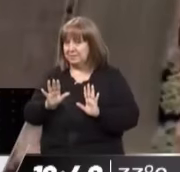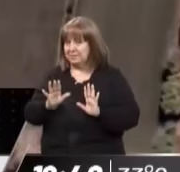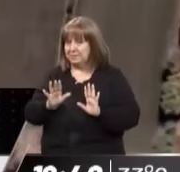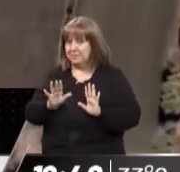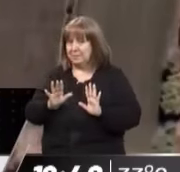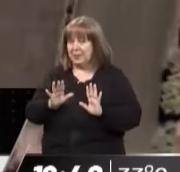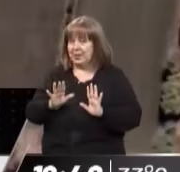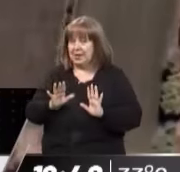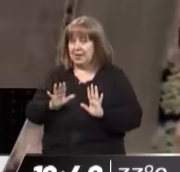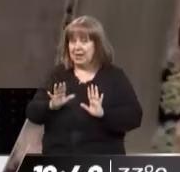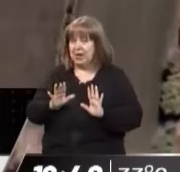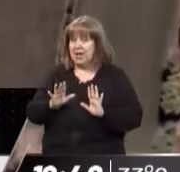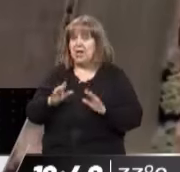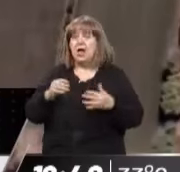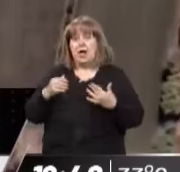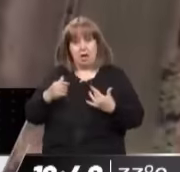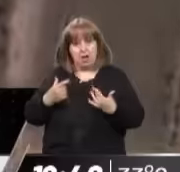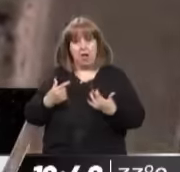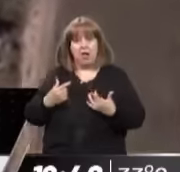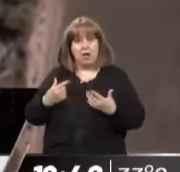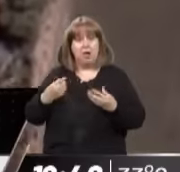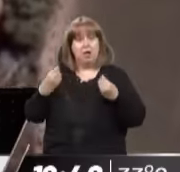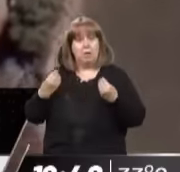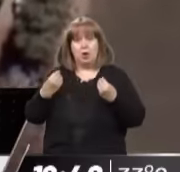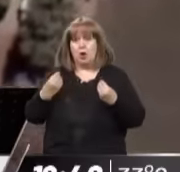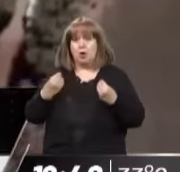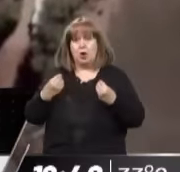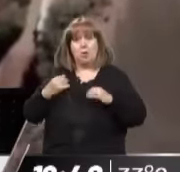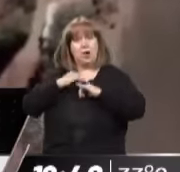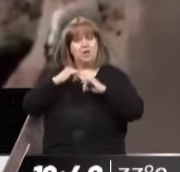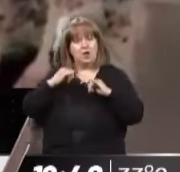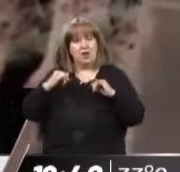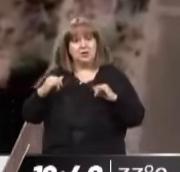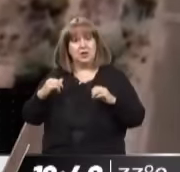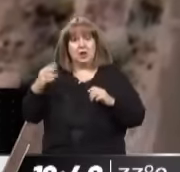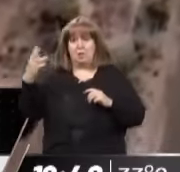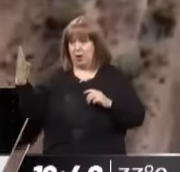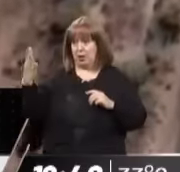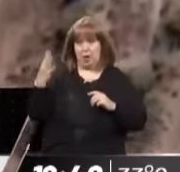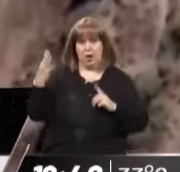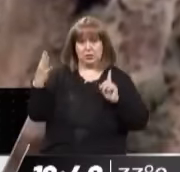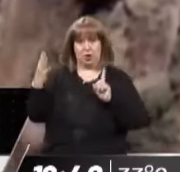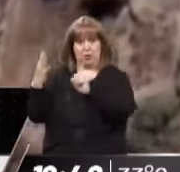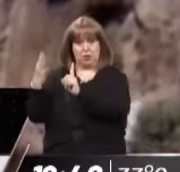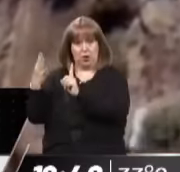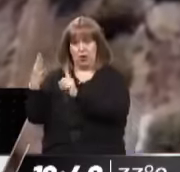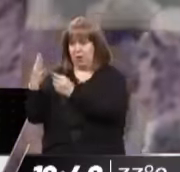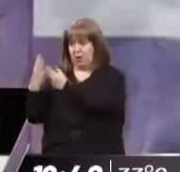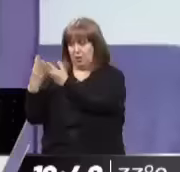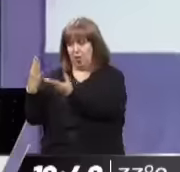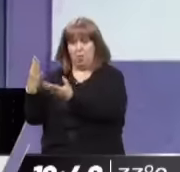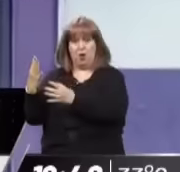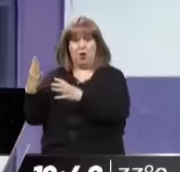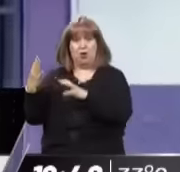días más para entretenerse porque lo van a buscar de todo el país y del mundo también, porque esto es noticia. Que los chicos nos han logrado, si es mentira, ¿no? Nos han logrado